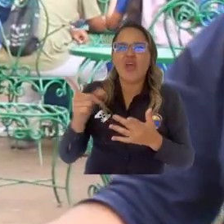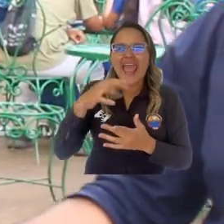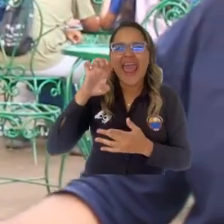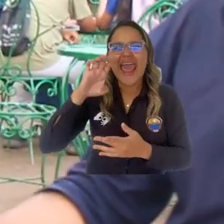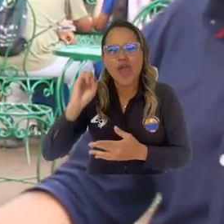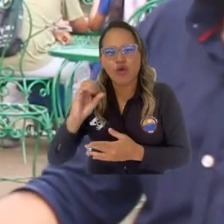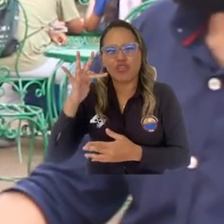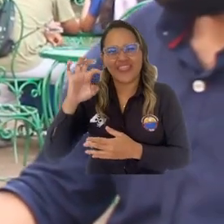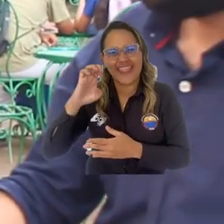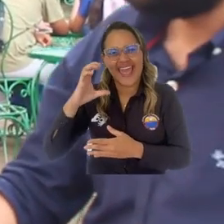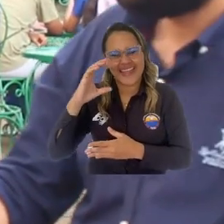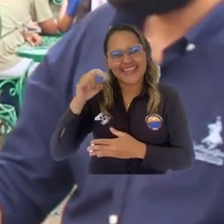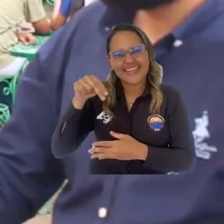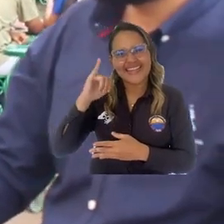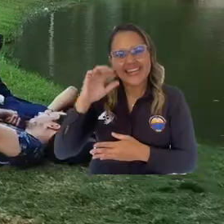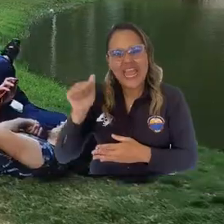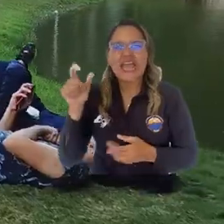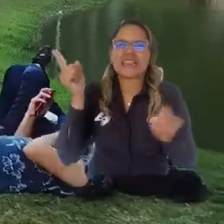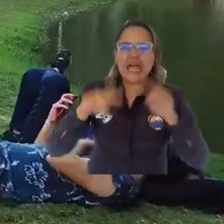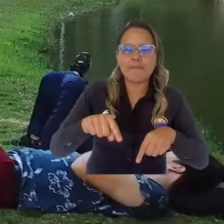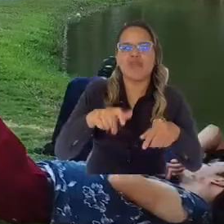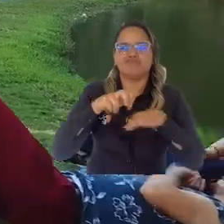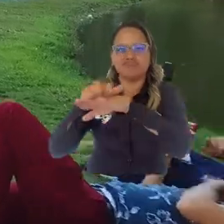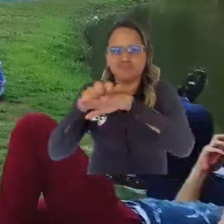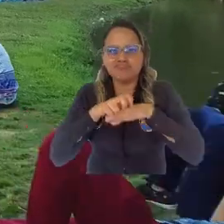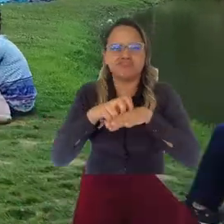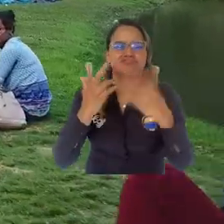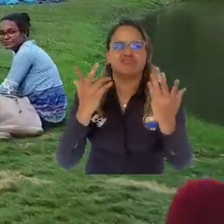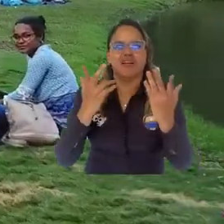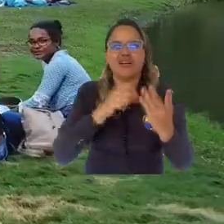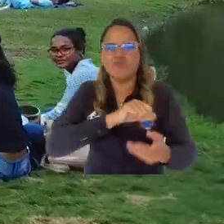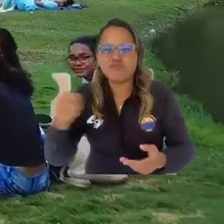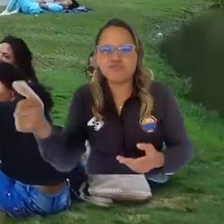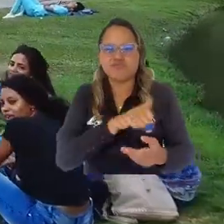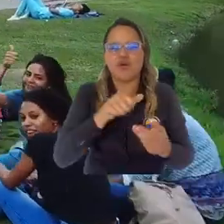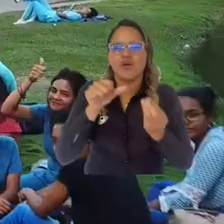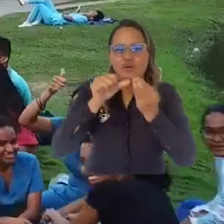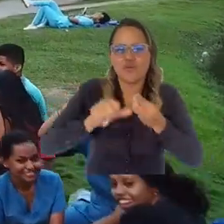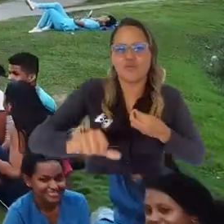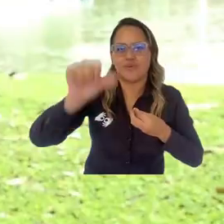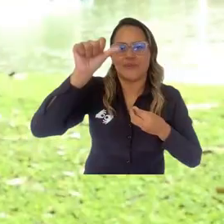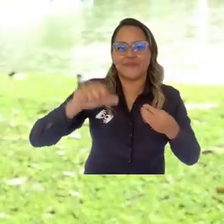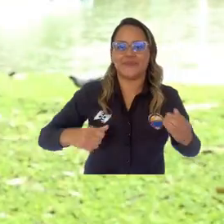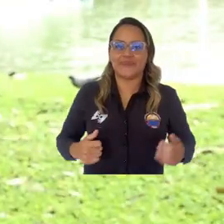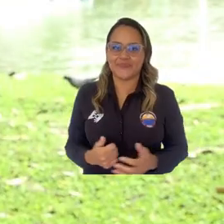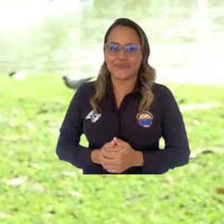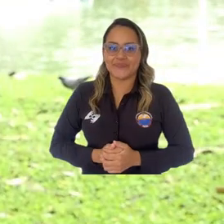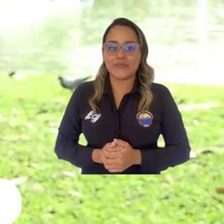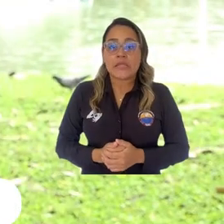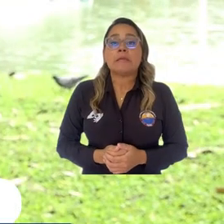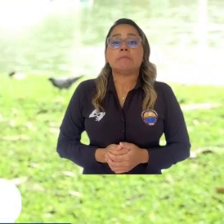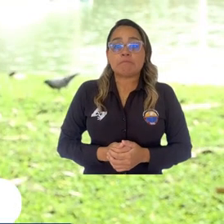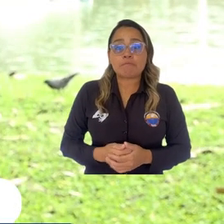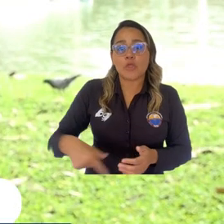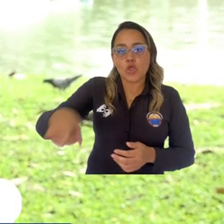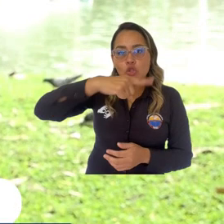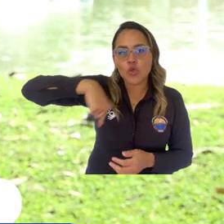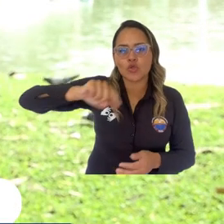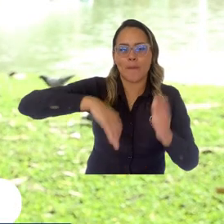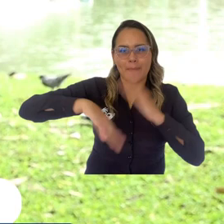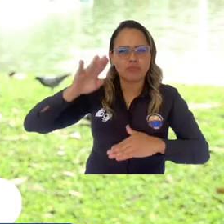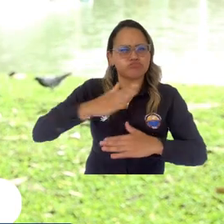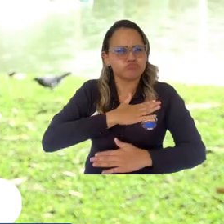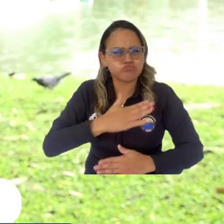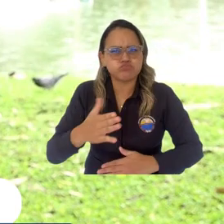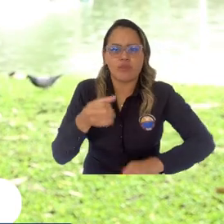de geotecnia, así como un diplomado en transporte y movilidad sostenible. De nuestra parte, pues estamos brindando todo el apoyo